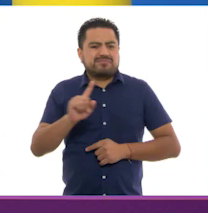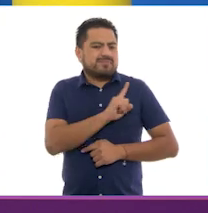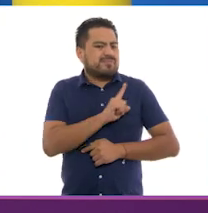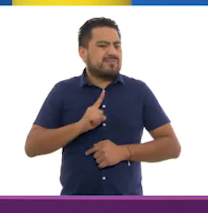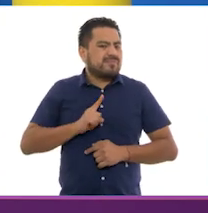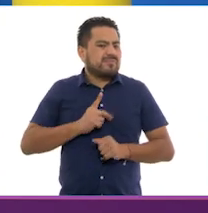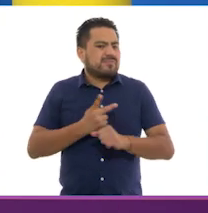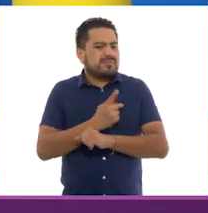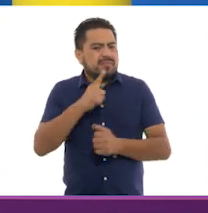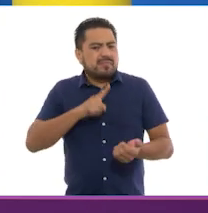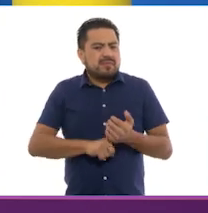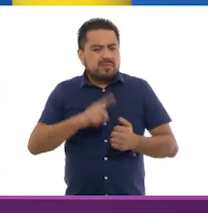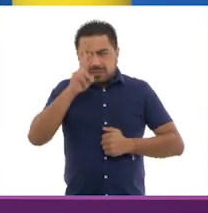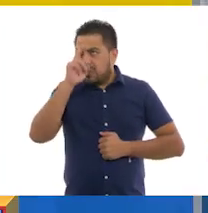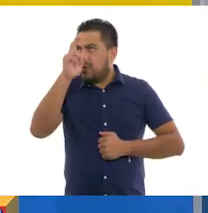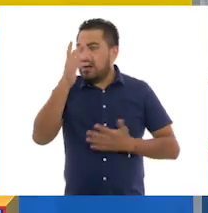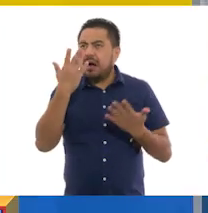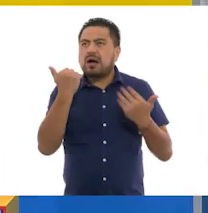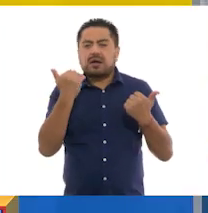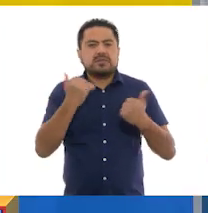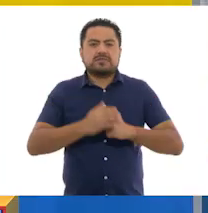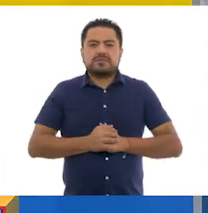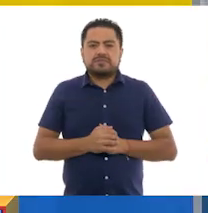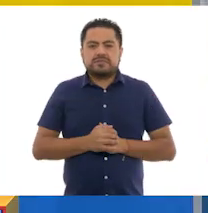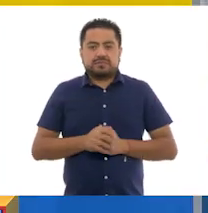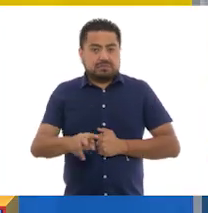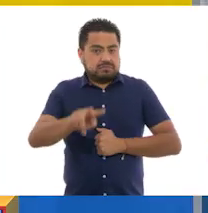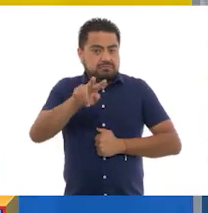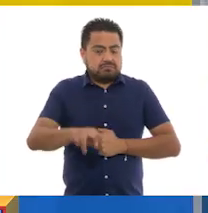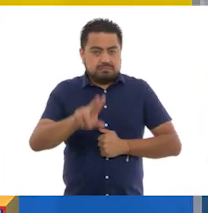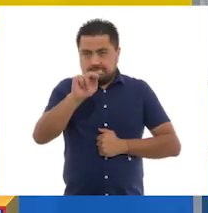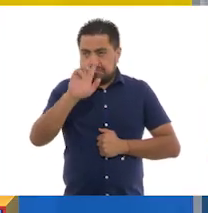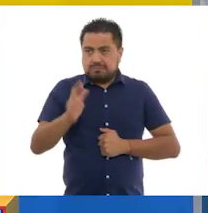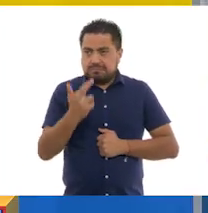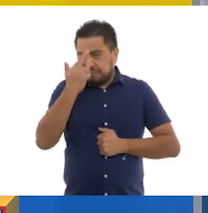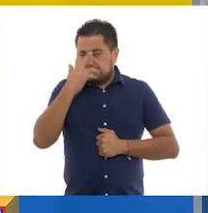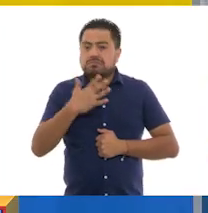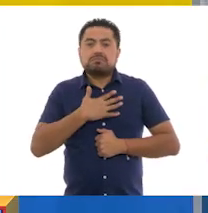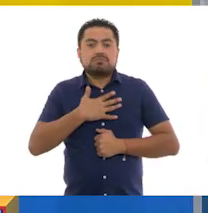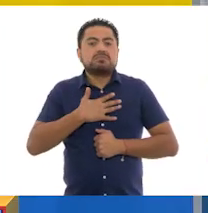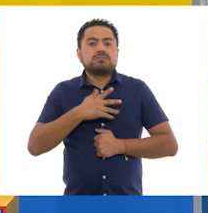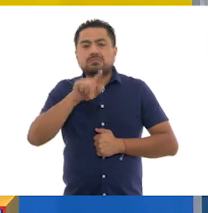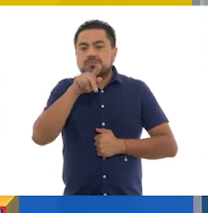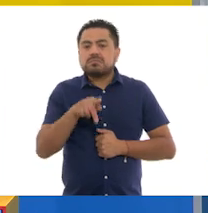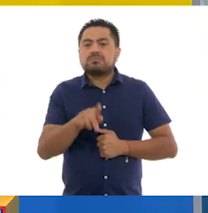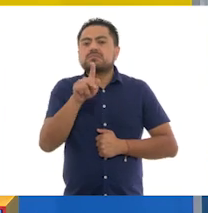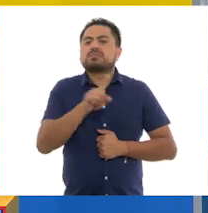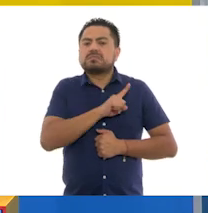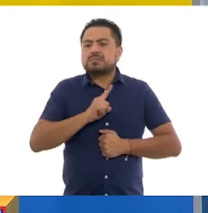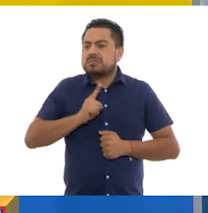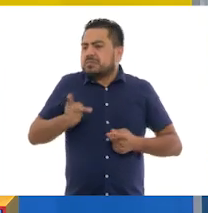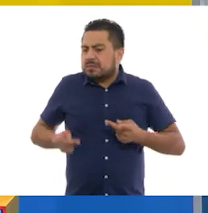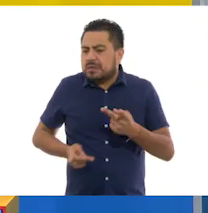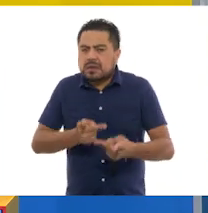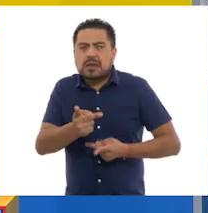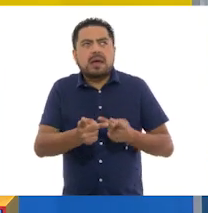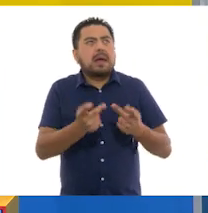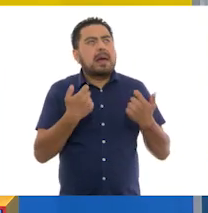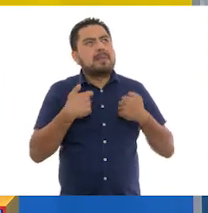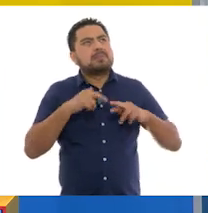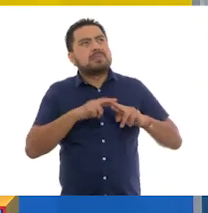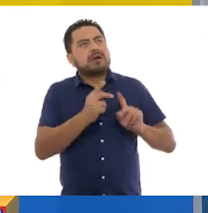ni siquiera te pasaba ni en los sueños. Pues la verdad no que yo recuerde, aunque había que preguntarle a algunos de mis